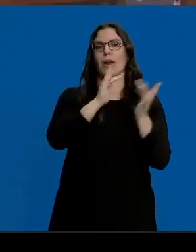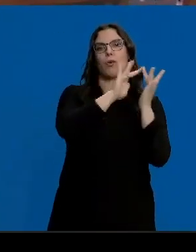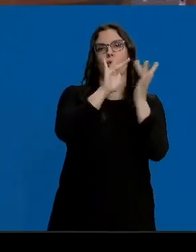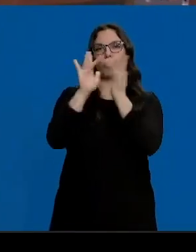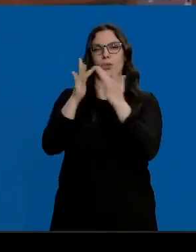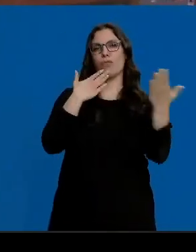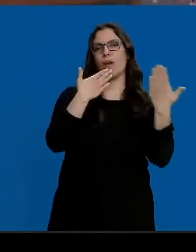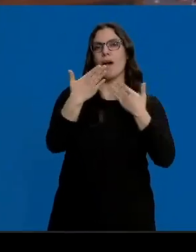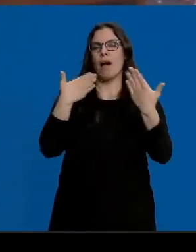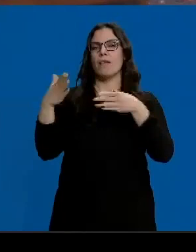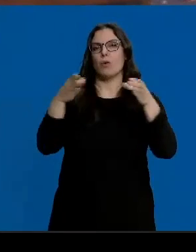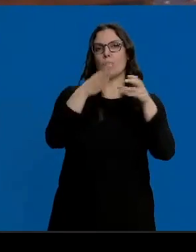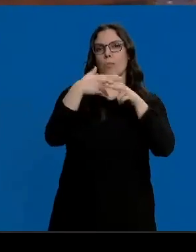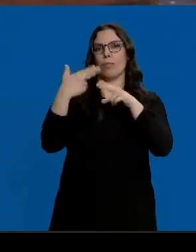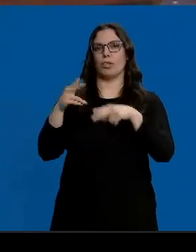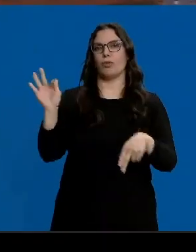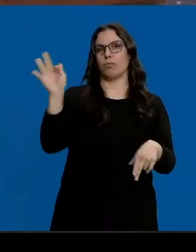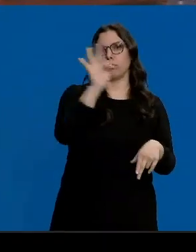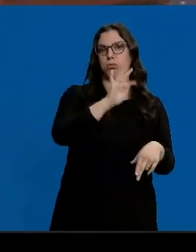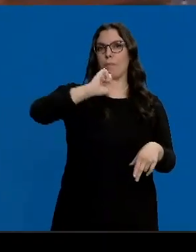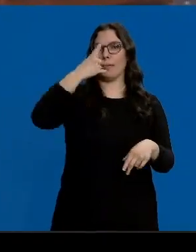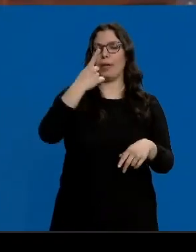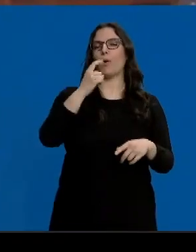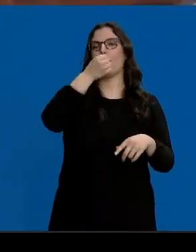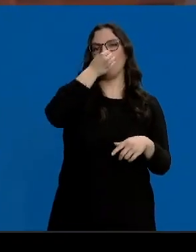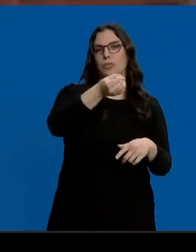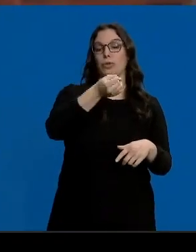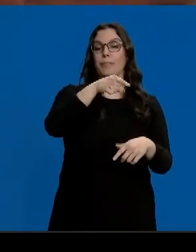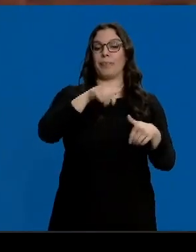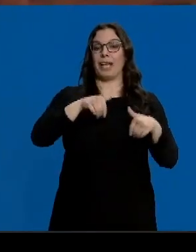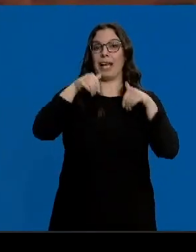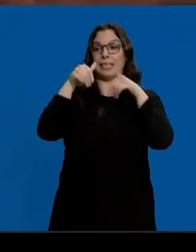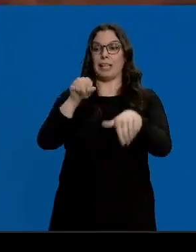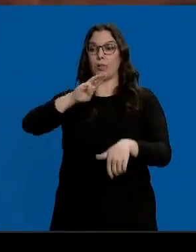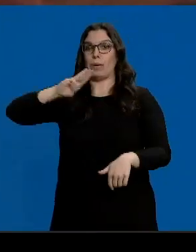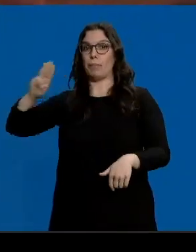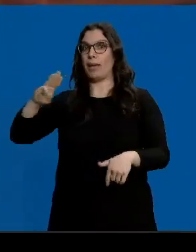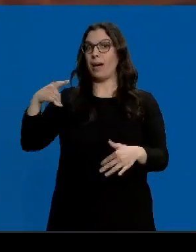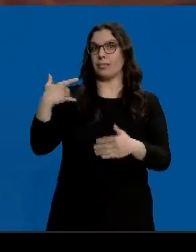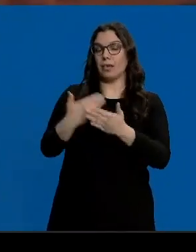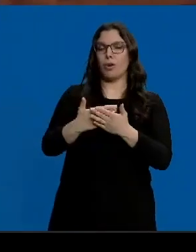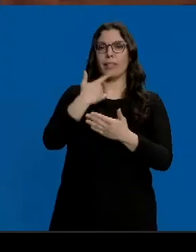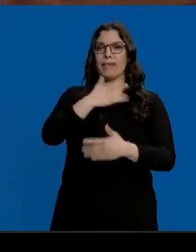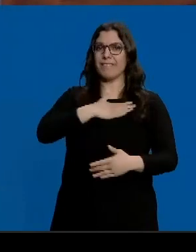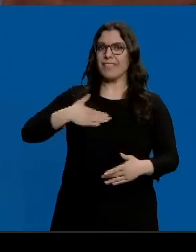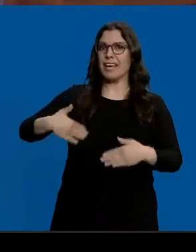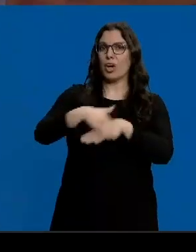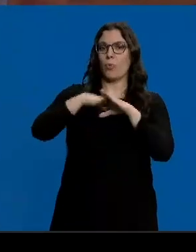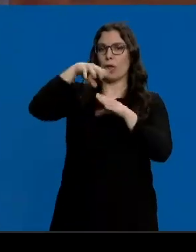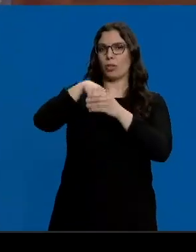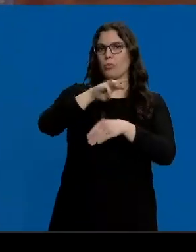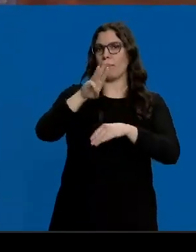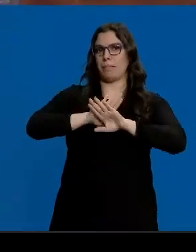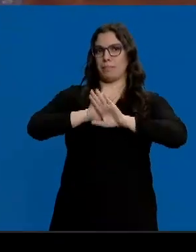las conversaciones con los partidos, empezando por el PSOE. El candidato del PP ha insistido hasta el momento en que su intención es gobernar en